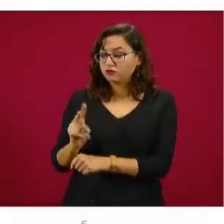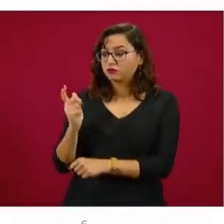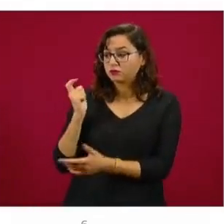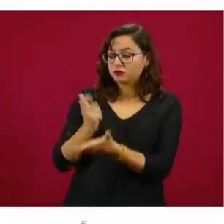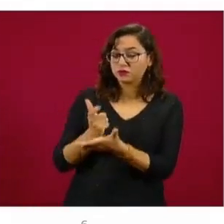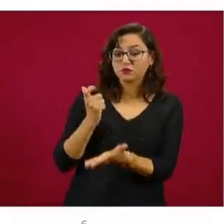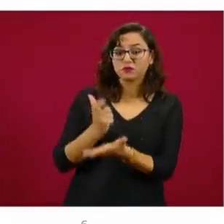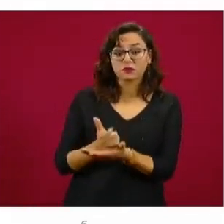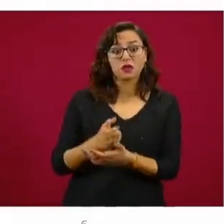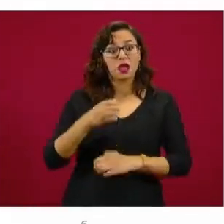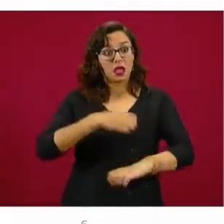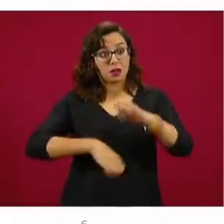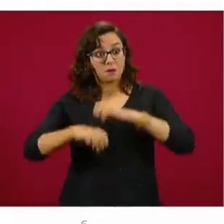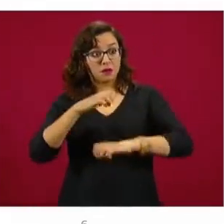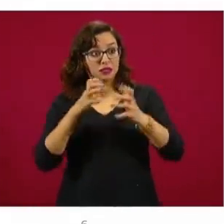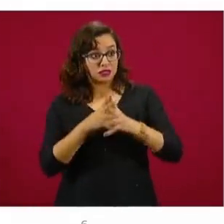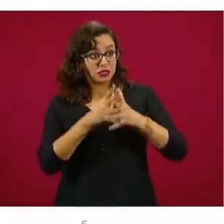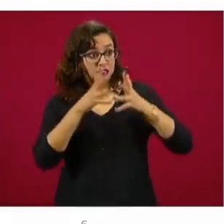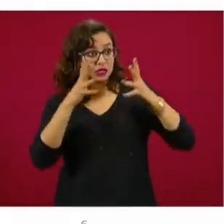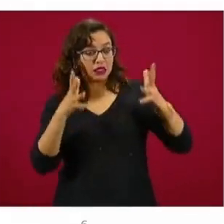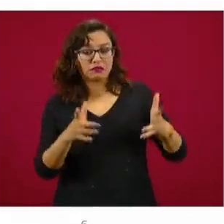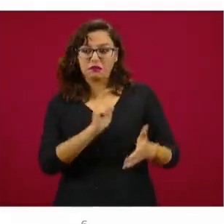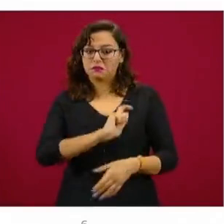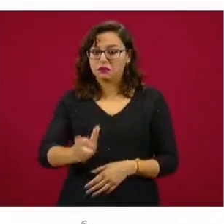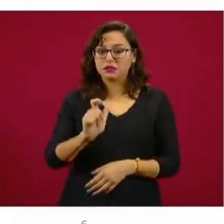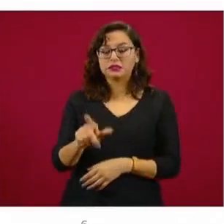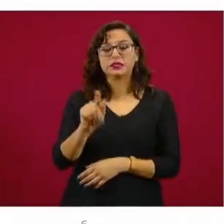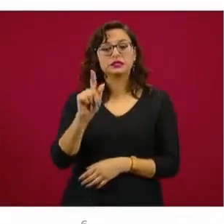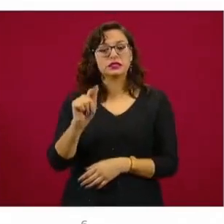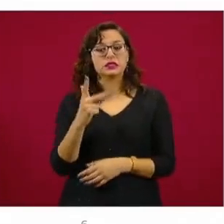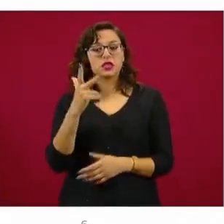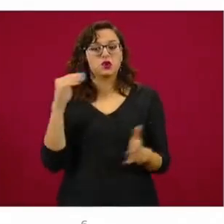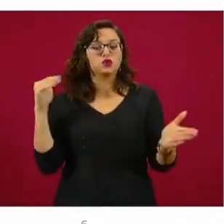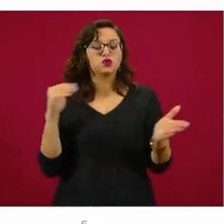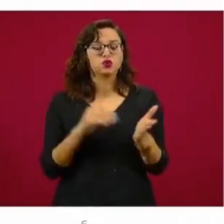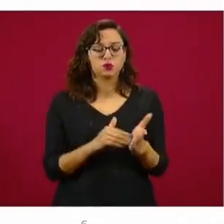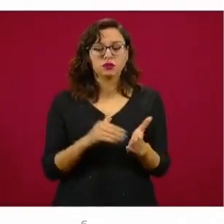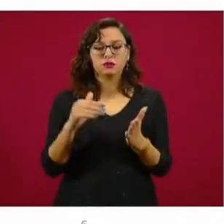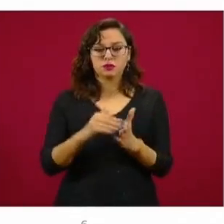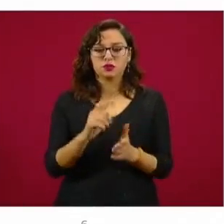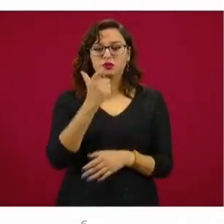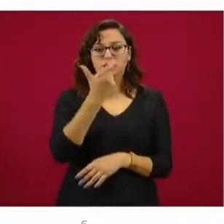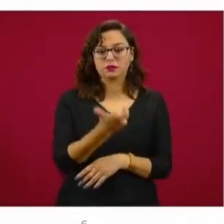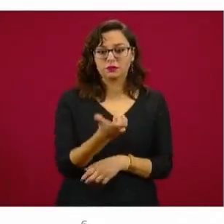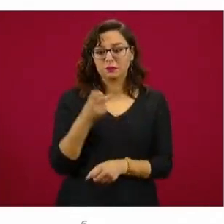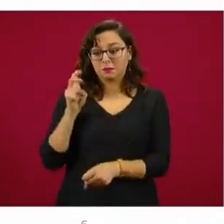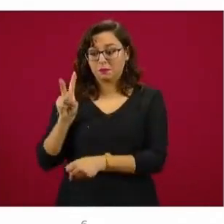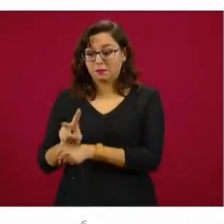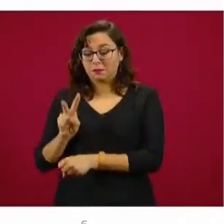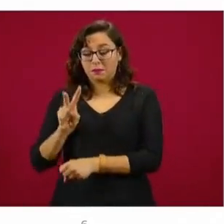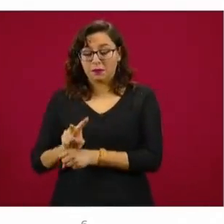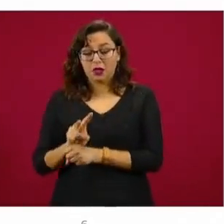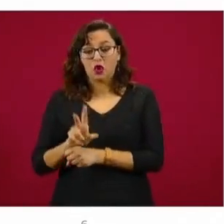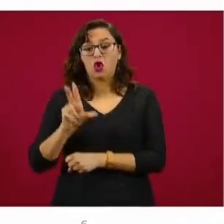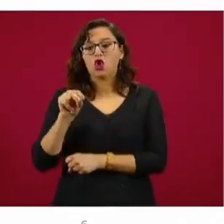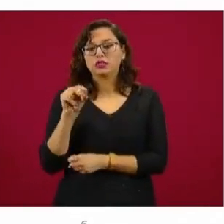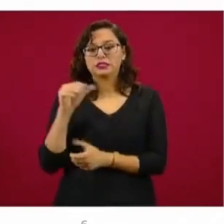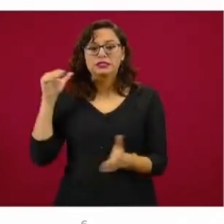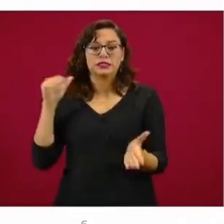grandes contribuyentes nos dio 78,000 millones de pesos, fiscalización 80,000 millones de